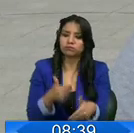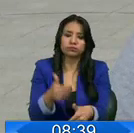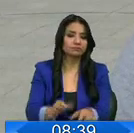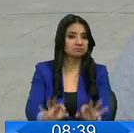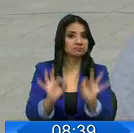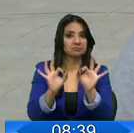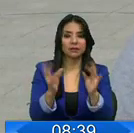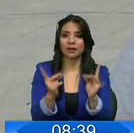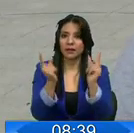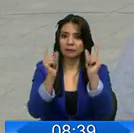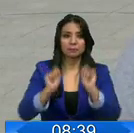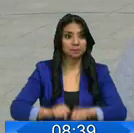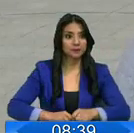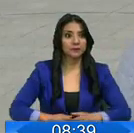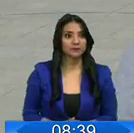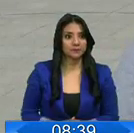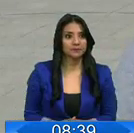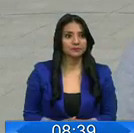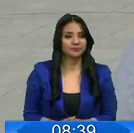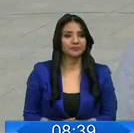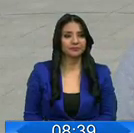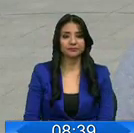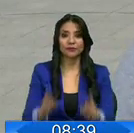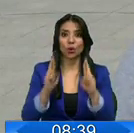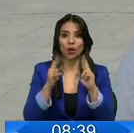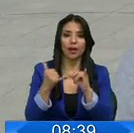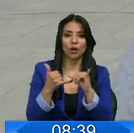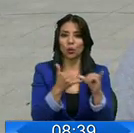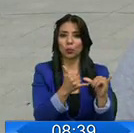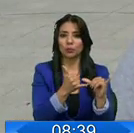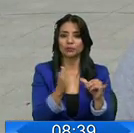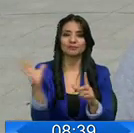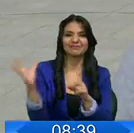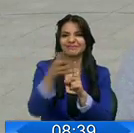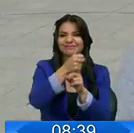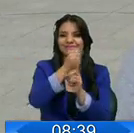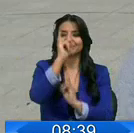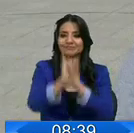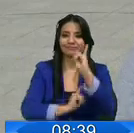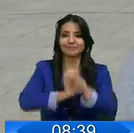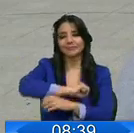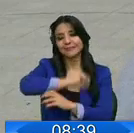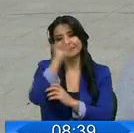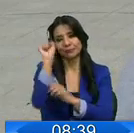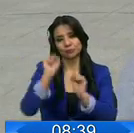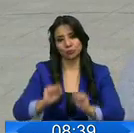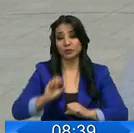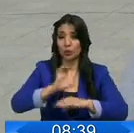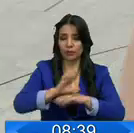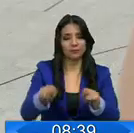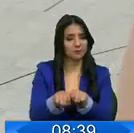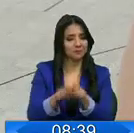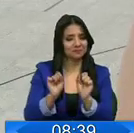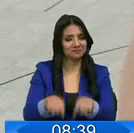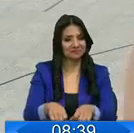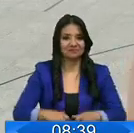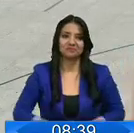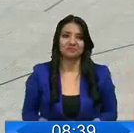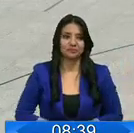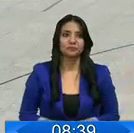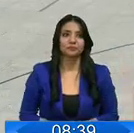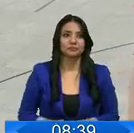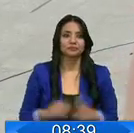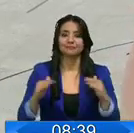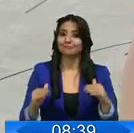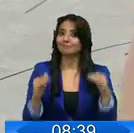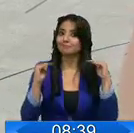rápido y esperamos que el club consiga logros a nivel internacional y a nivel nacional como los está obteniendo. El nivel es